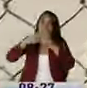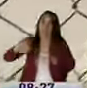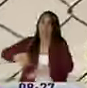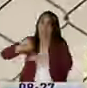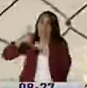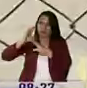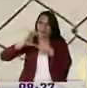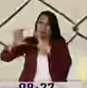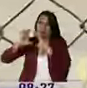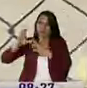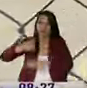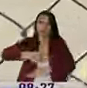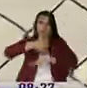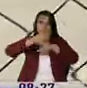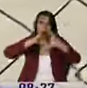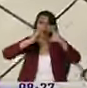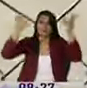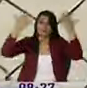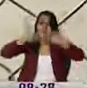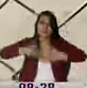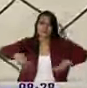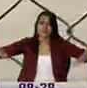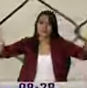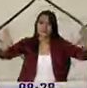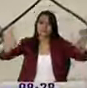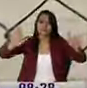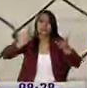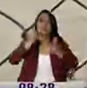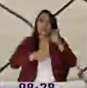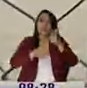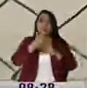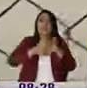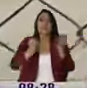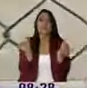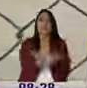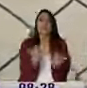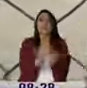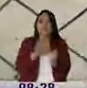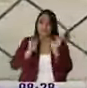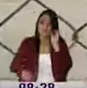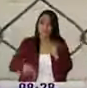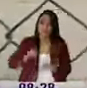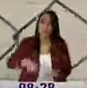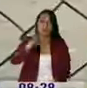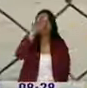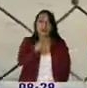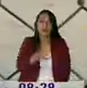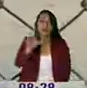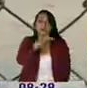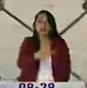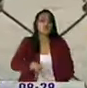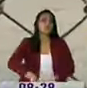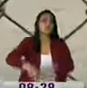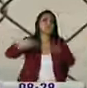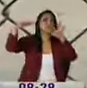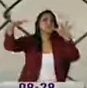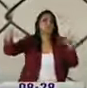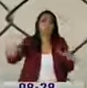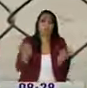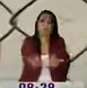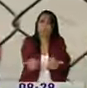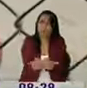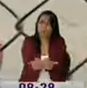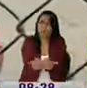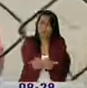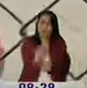esto tiene que acabarse. El problema de la comunidad es la basura que queda en la calle los días lunes, las basuras que quedan el